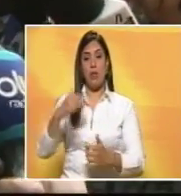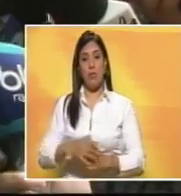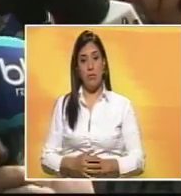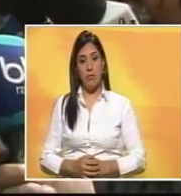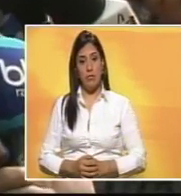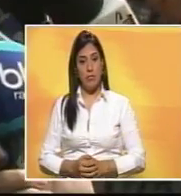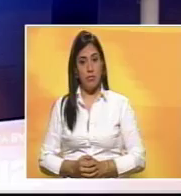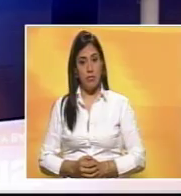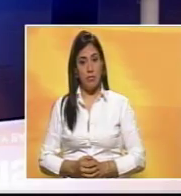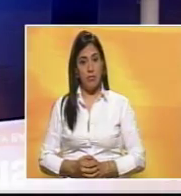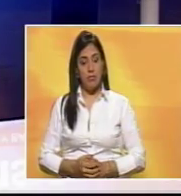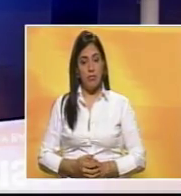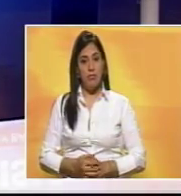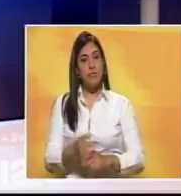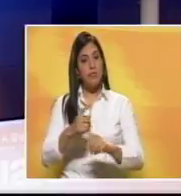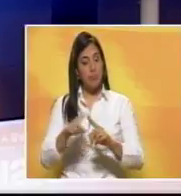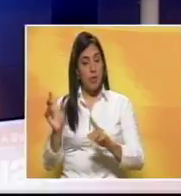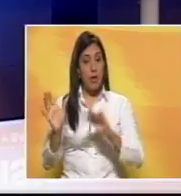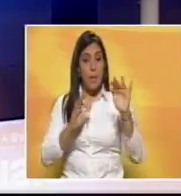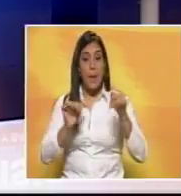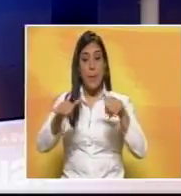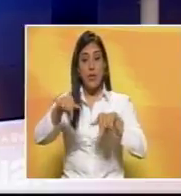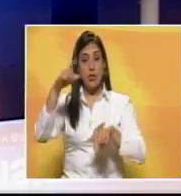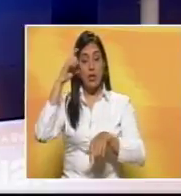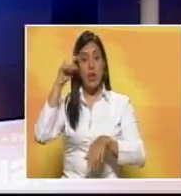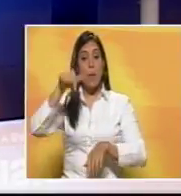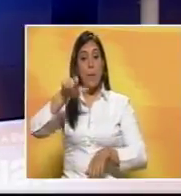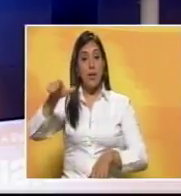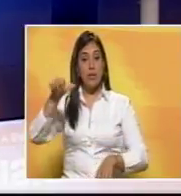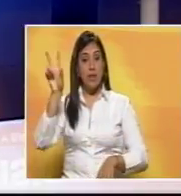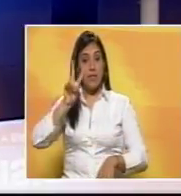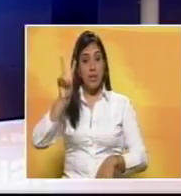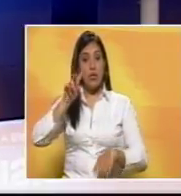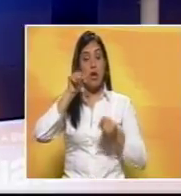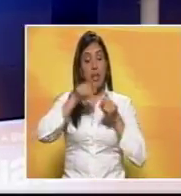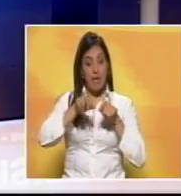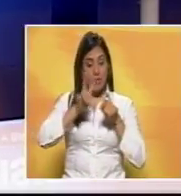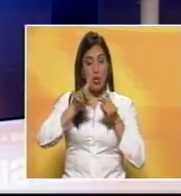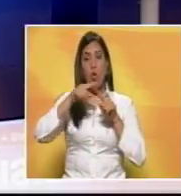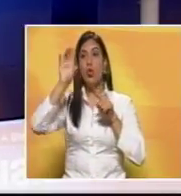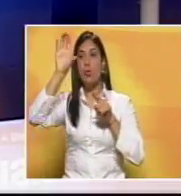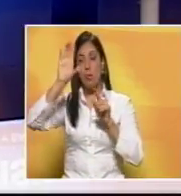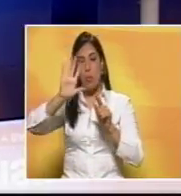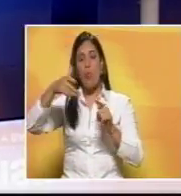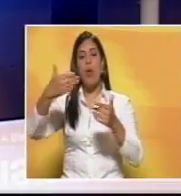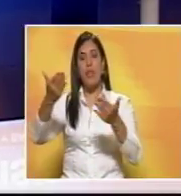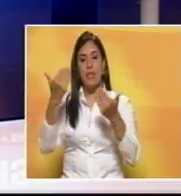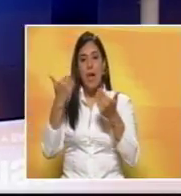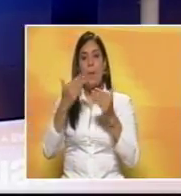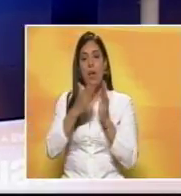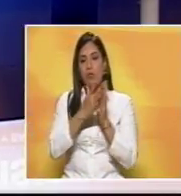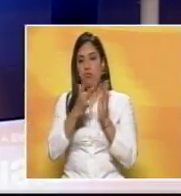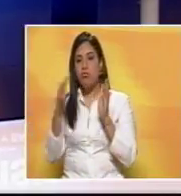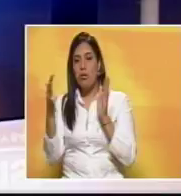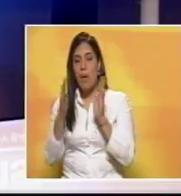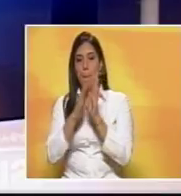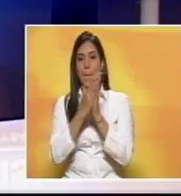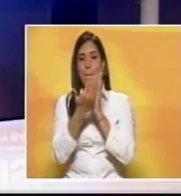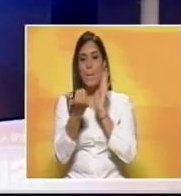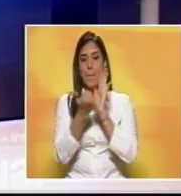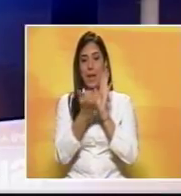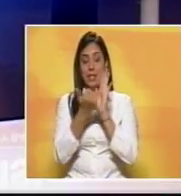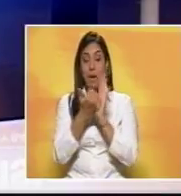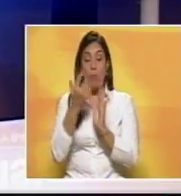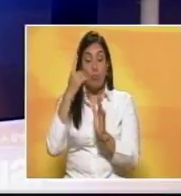rubro. A partir de hoy, los venezolanos que están dentro y fuera del país podrán solicitar la prórroga de su pasaporte